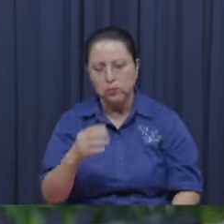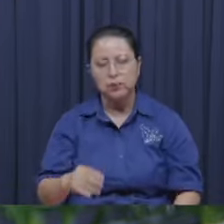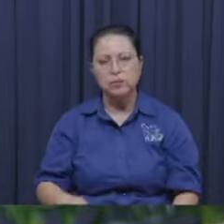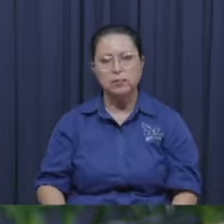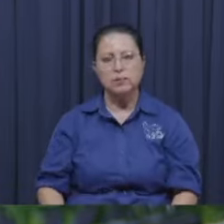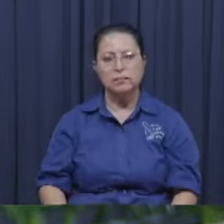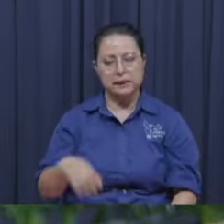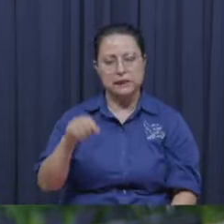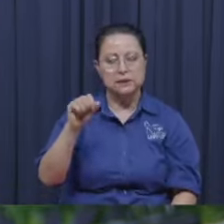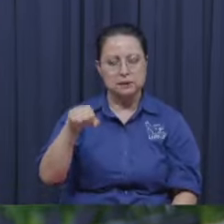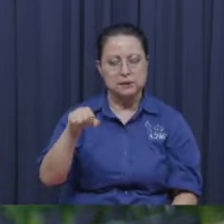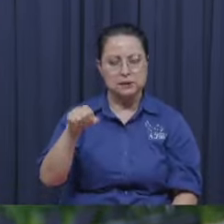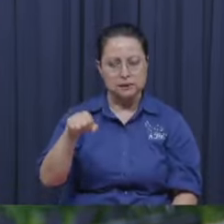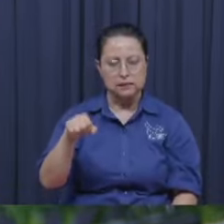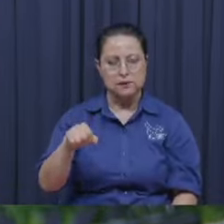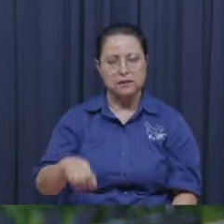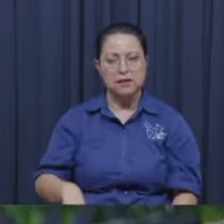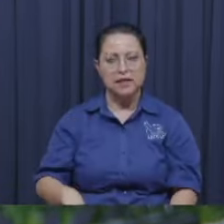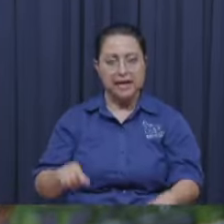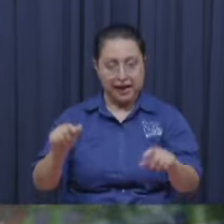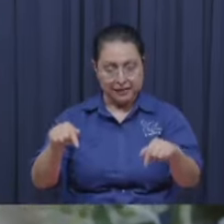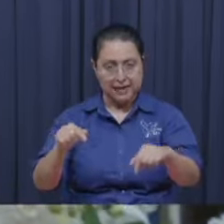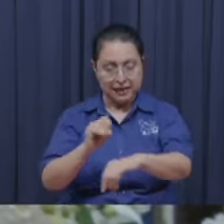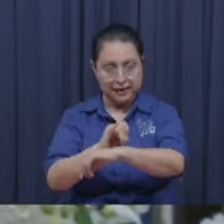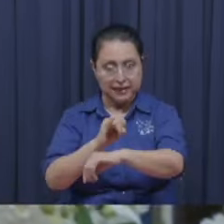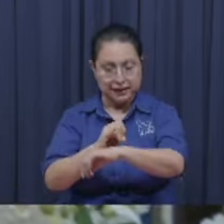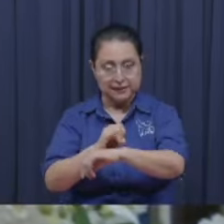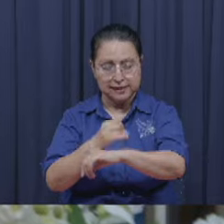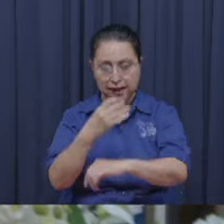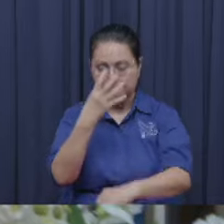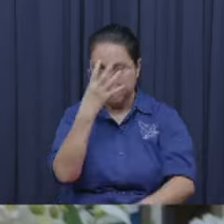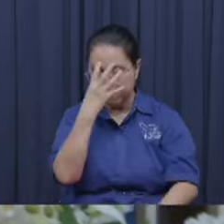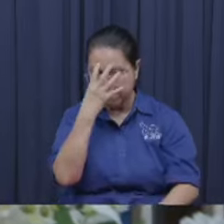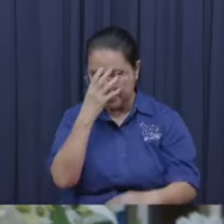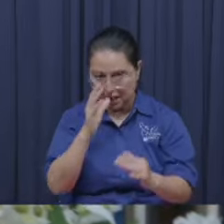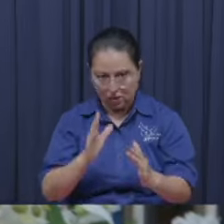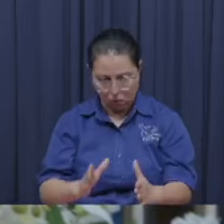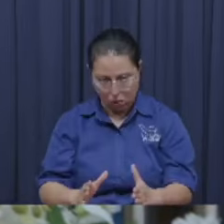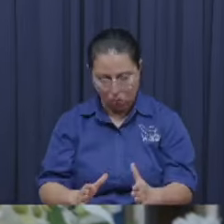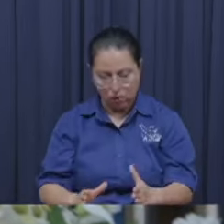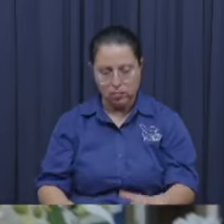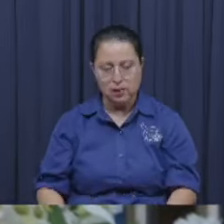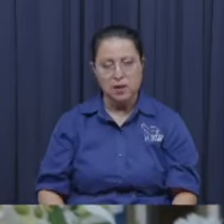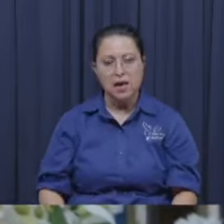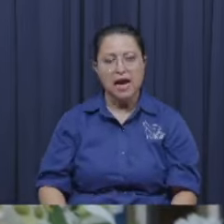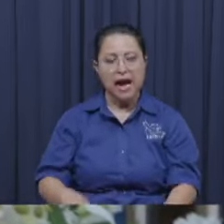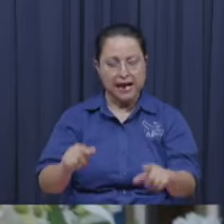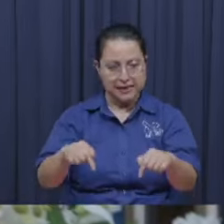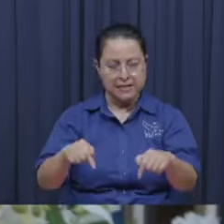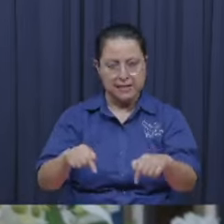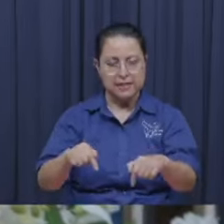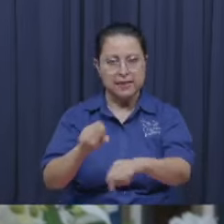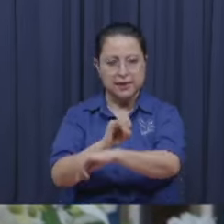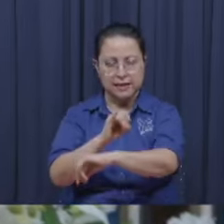¿Sí o no? ¿Dentro de la iglesia habrá uno que otro que todavía se echa los